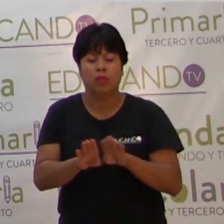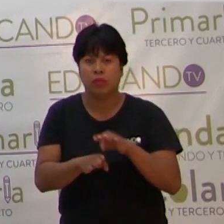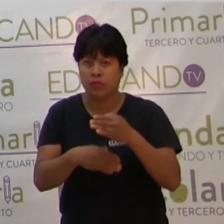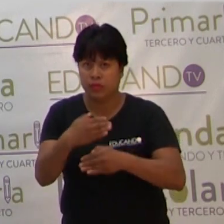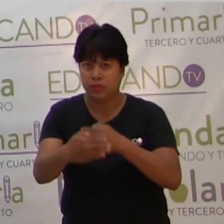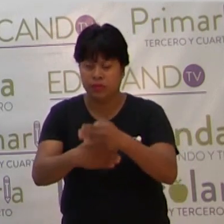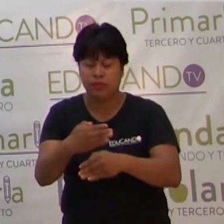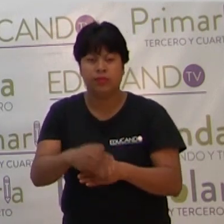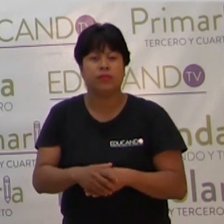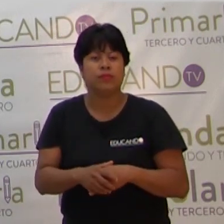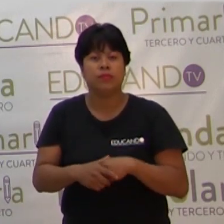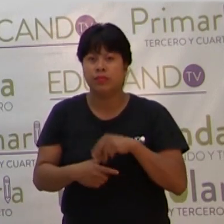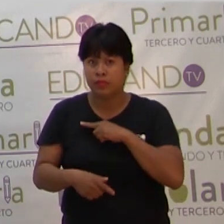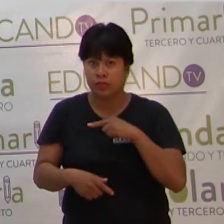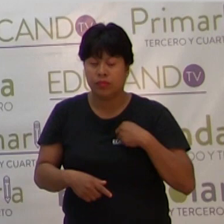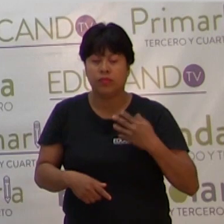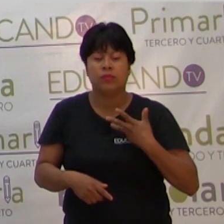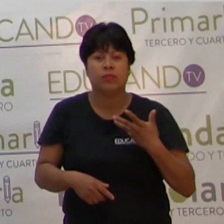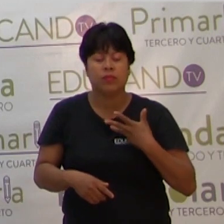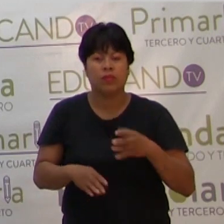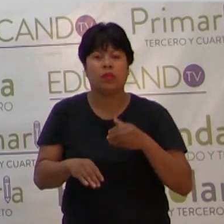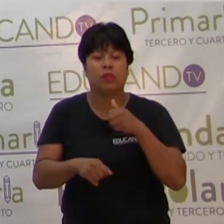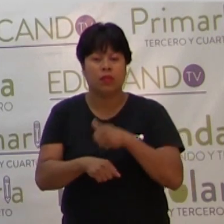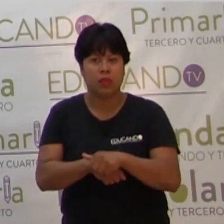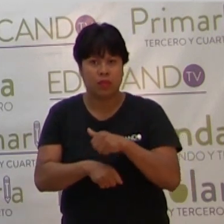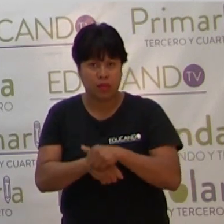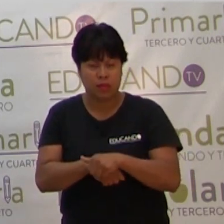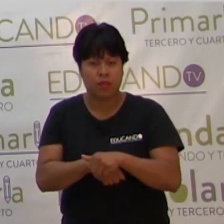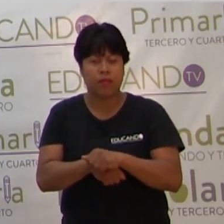procesos. Vamos a tener entonces la talla de